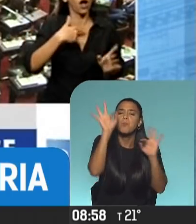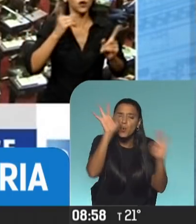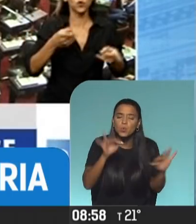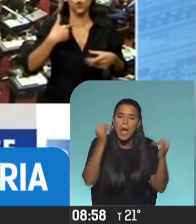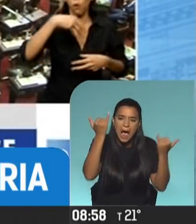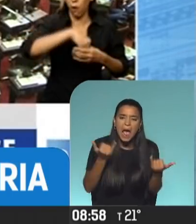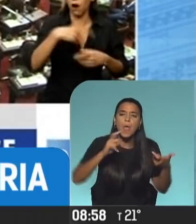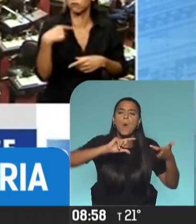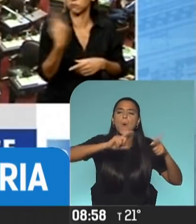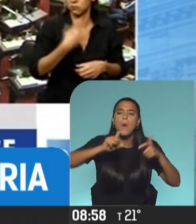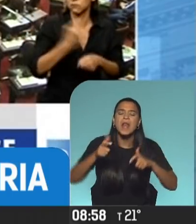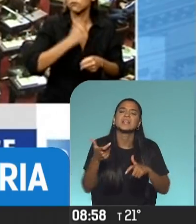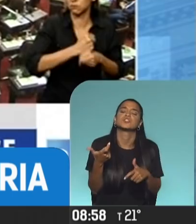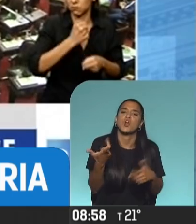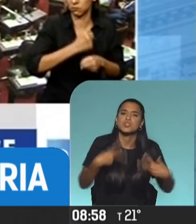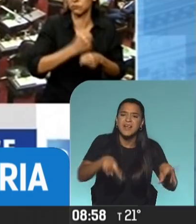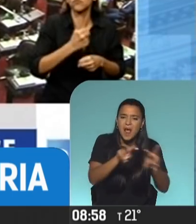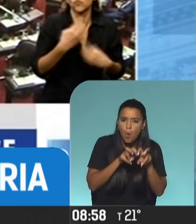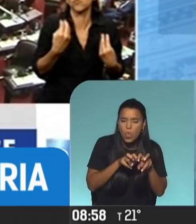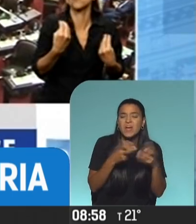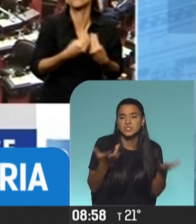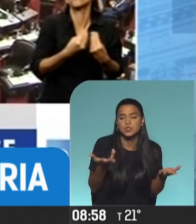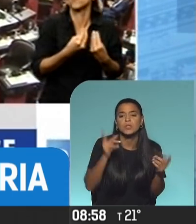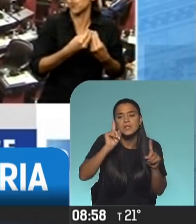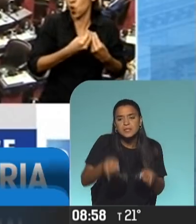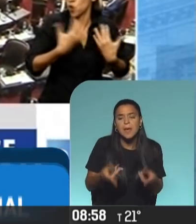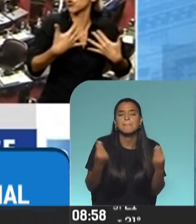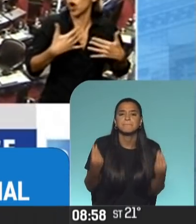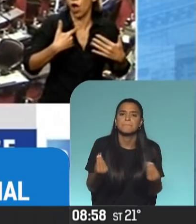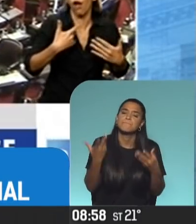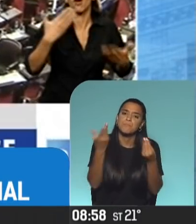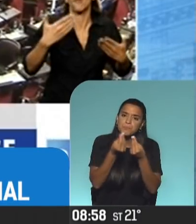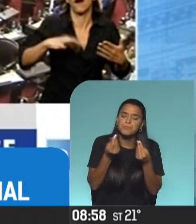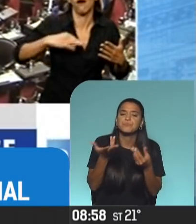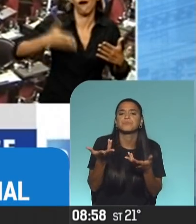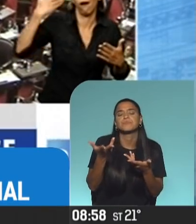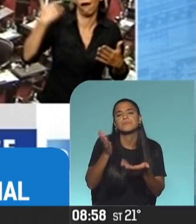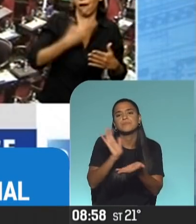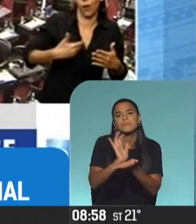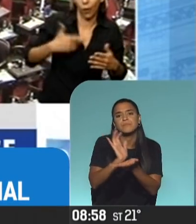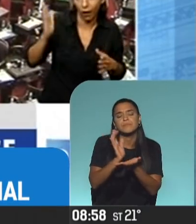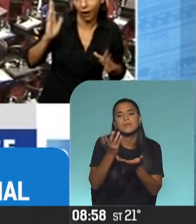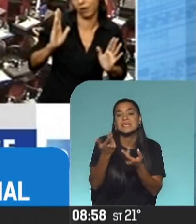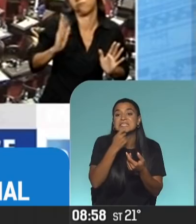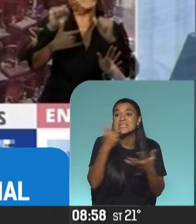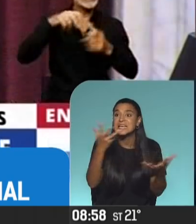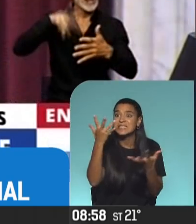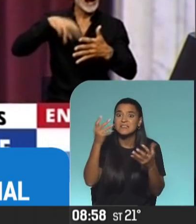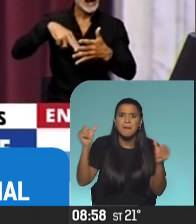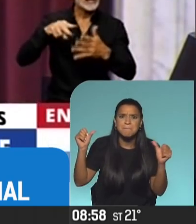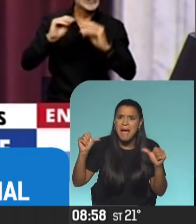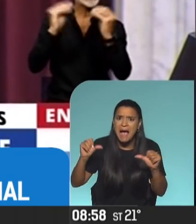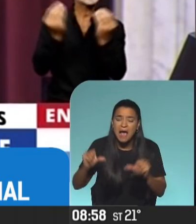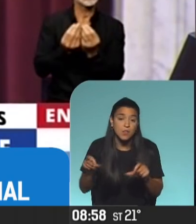como es la variación del salario y de la recaudación, y, por supuesto, asistir con medidas excepcionales cuando las cosas se ponen bien feas,